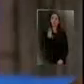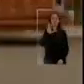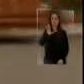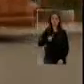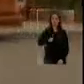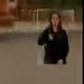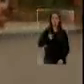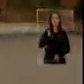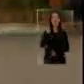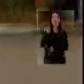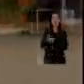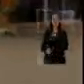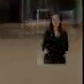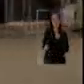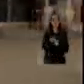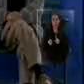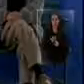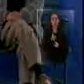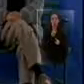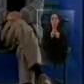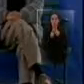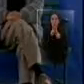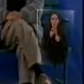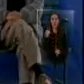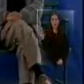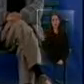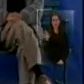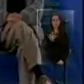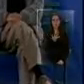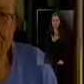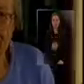5 voluntarios han aceptado participar en una prueba.